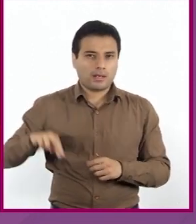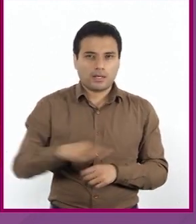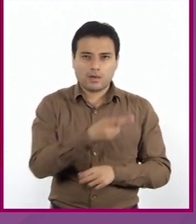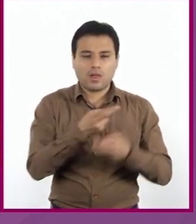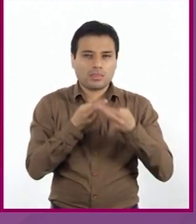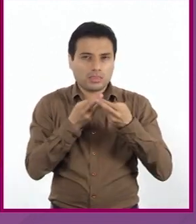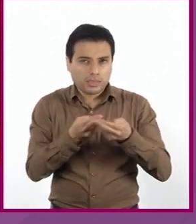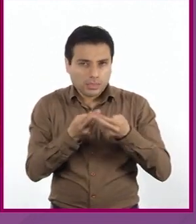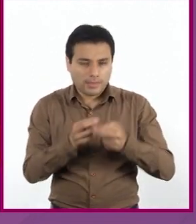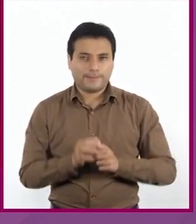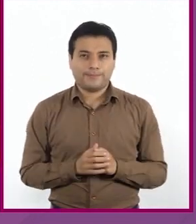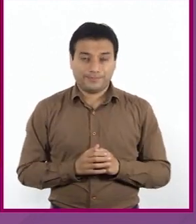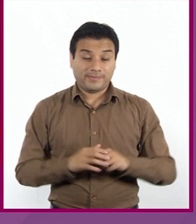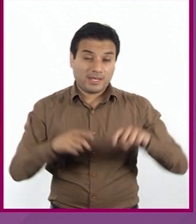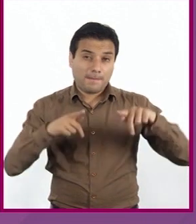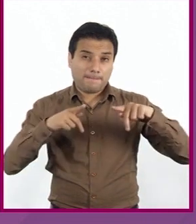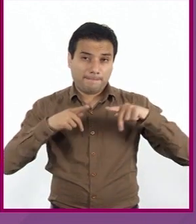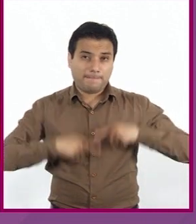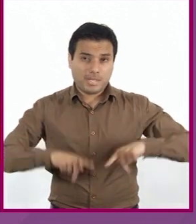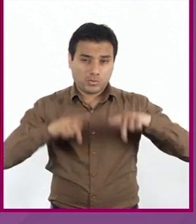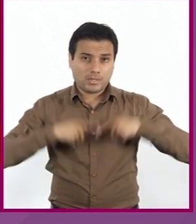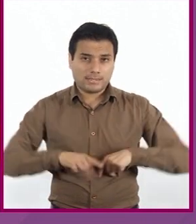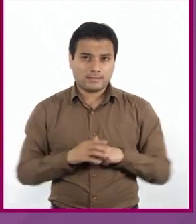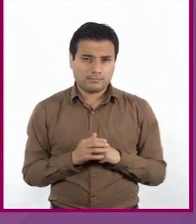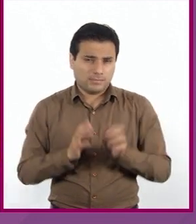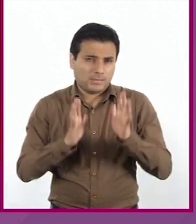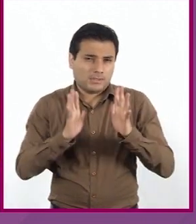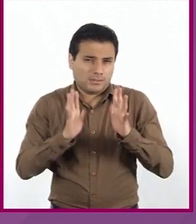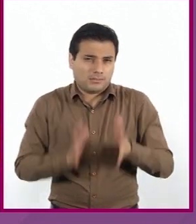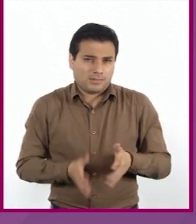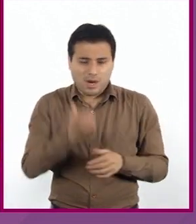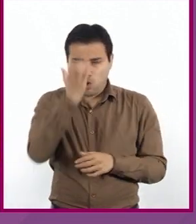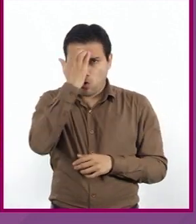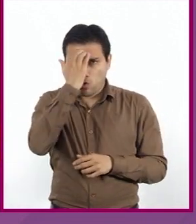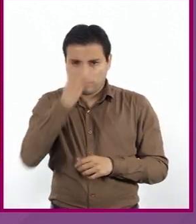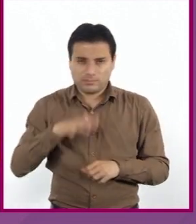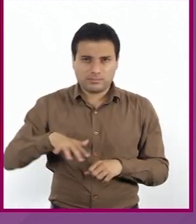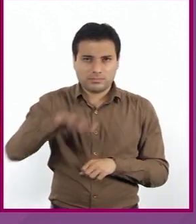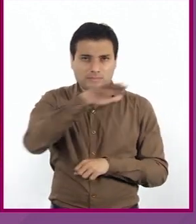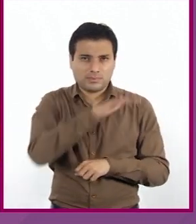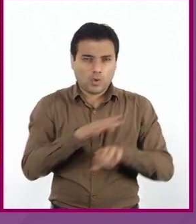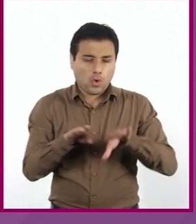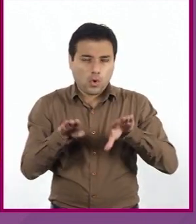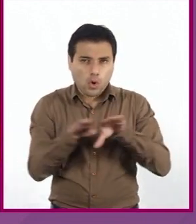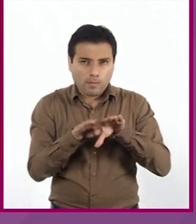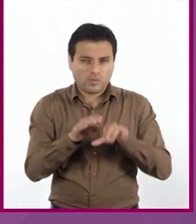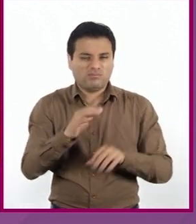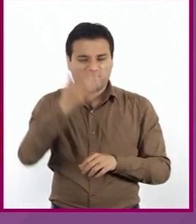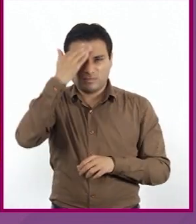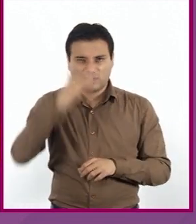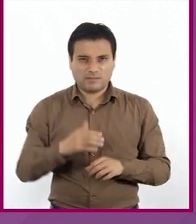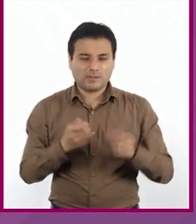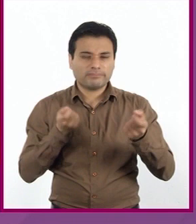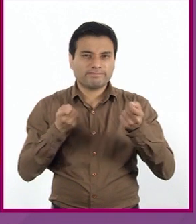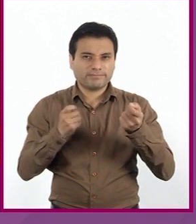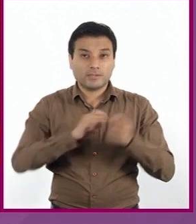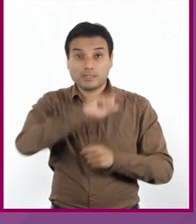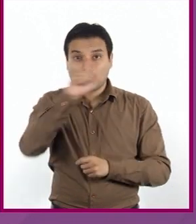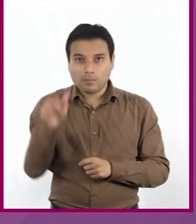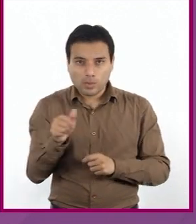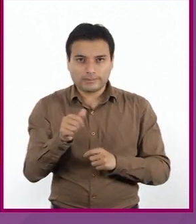Sin embargo, sus habitantes lograron dominar esas regiones, rodeadas de agua, y cultivar tubérculos y